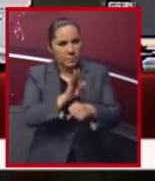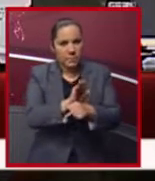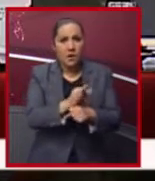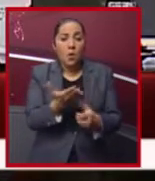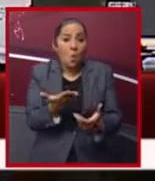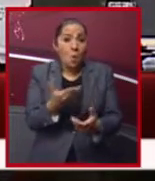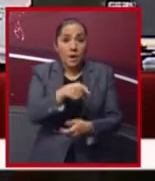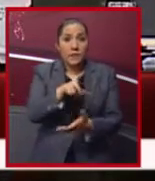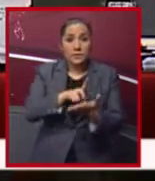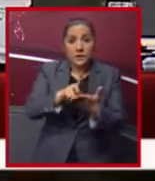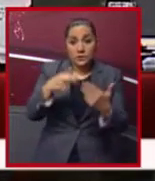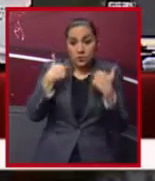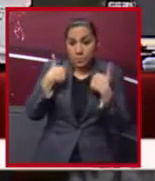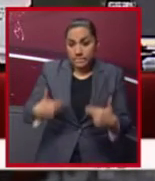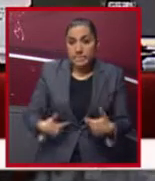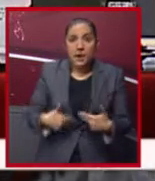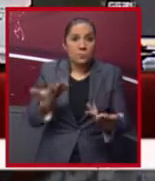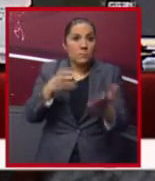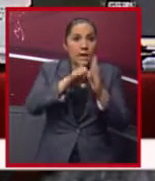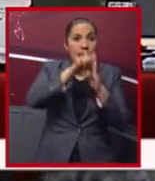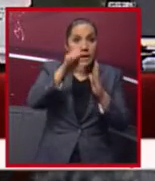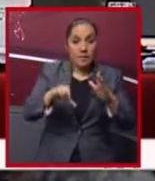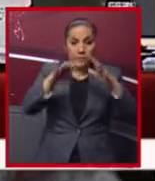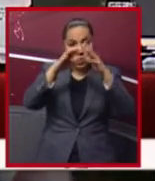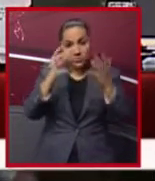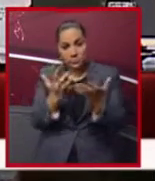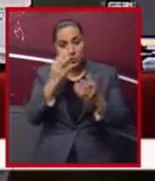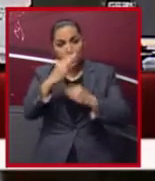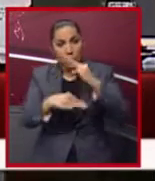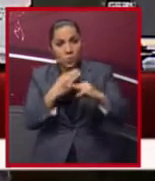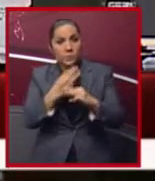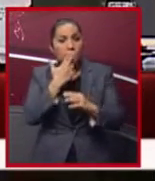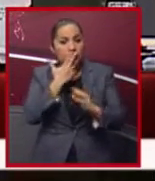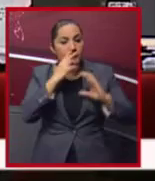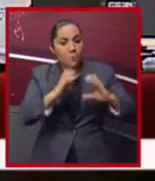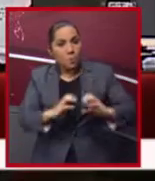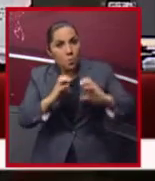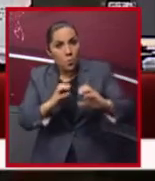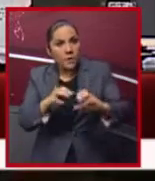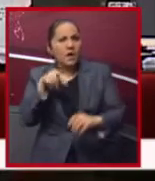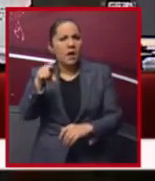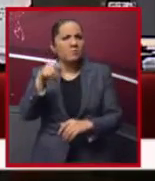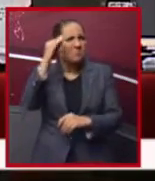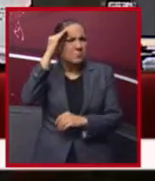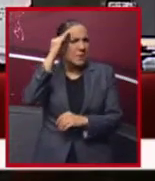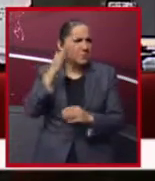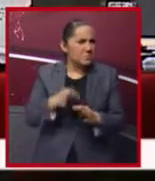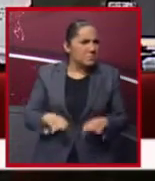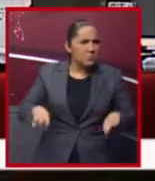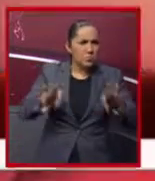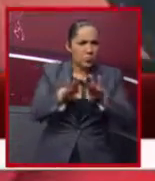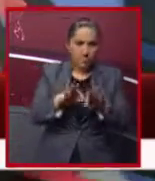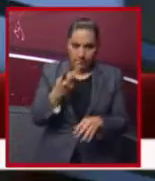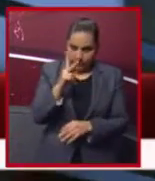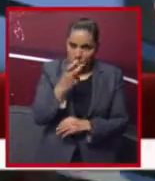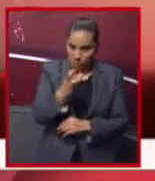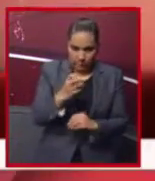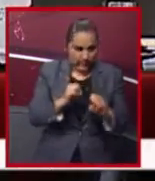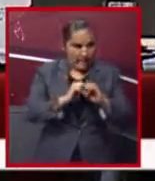en materia de medio ambiente es constante y es creciente y nos pone en riesgo a todos y a todas.